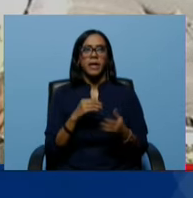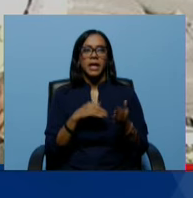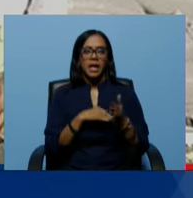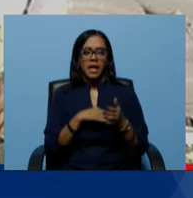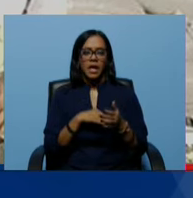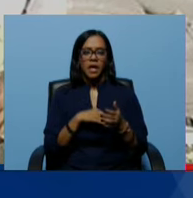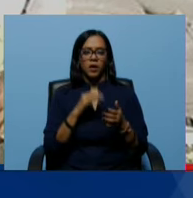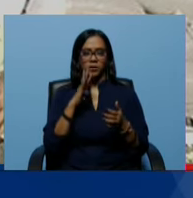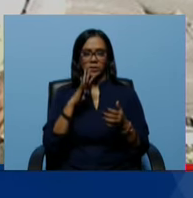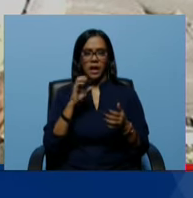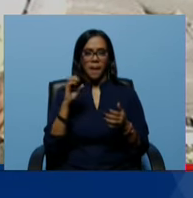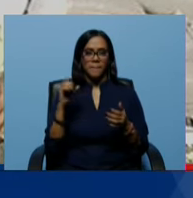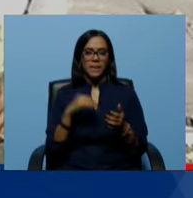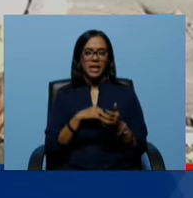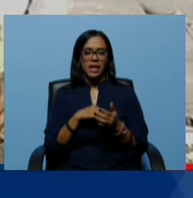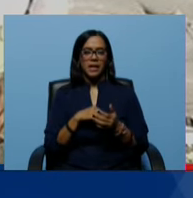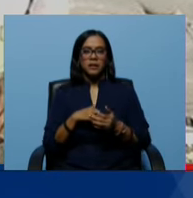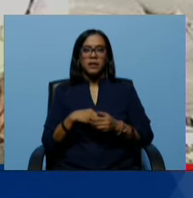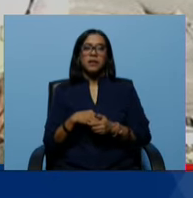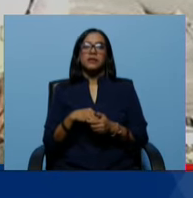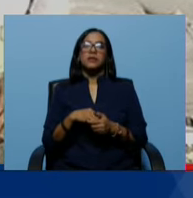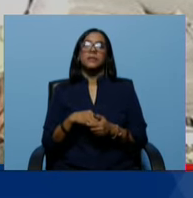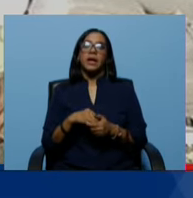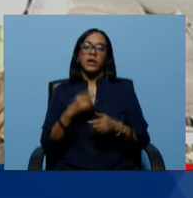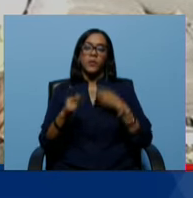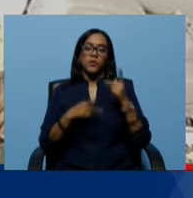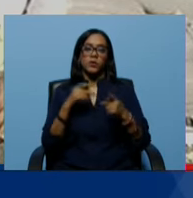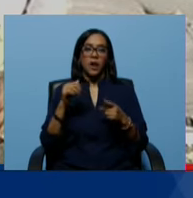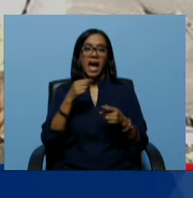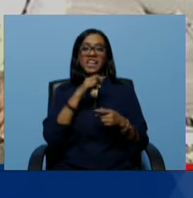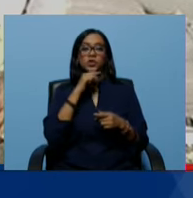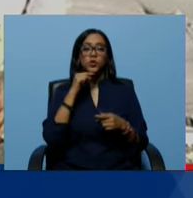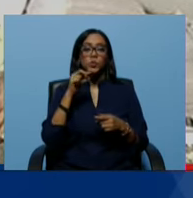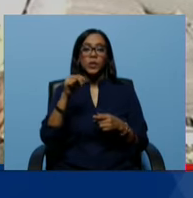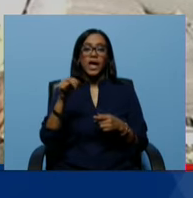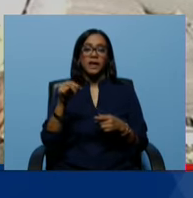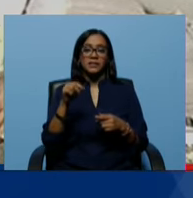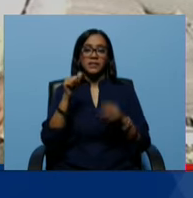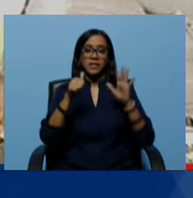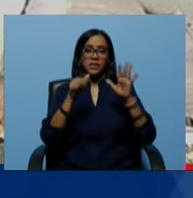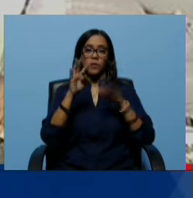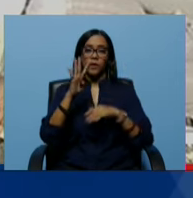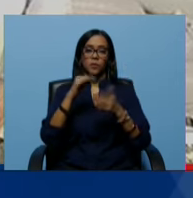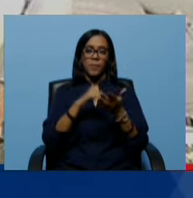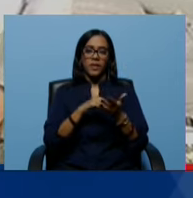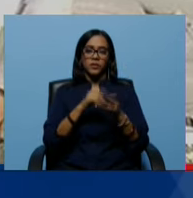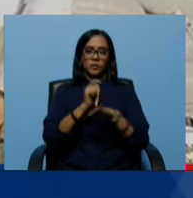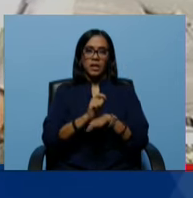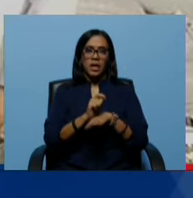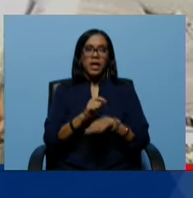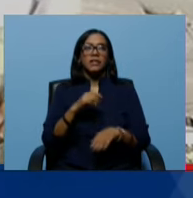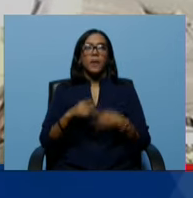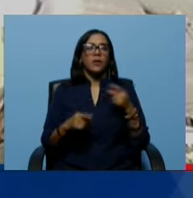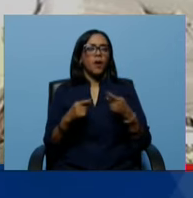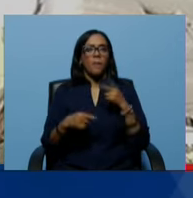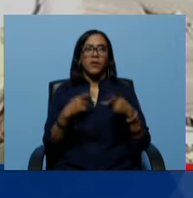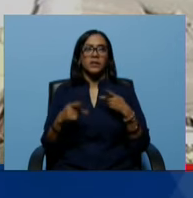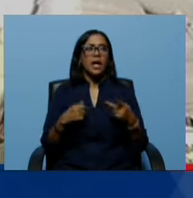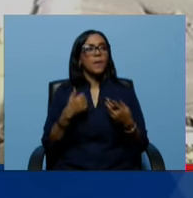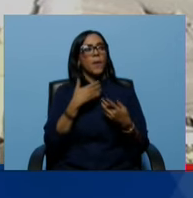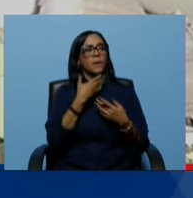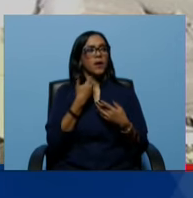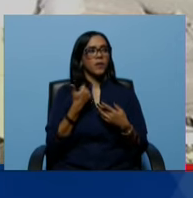800.000 toneladas de caña para una producción de azúcar de 64.000 toneladas. Estamos a toda marcha, hemos